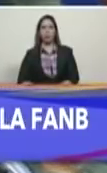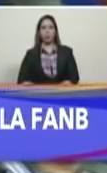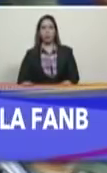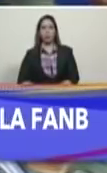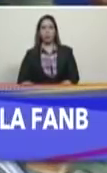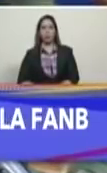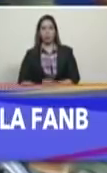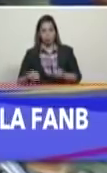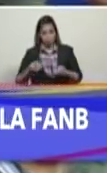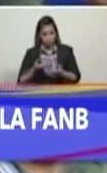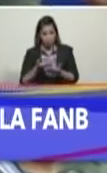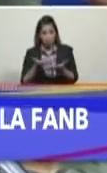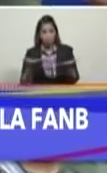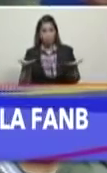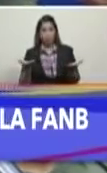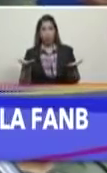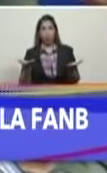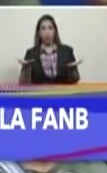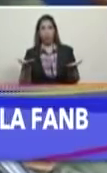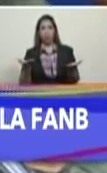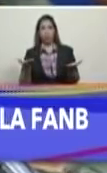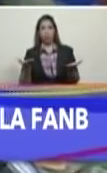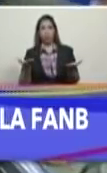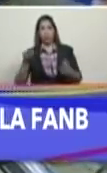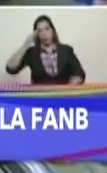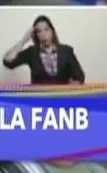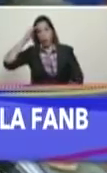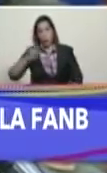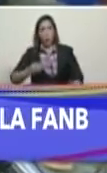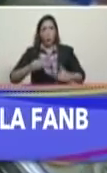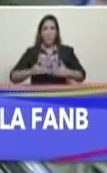estar ustedes, soldados del mar,